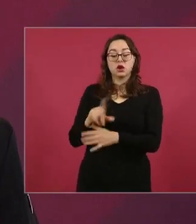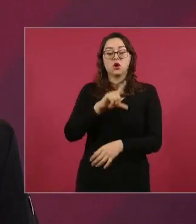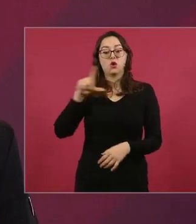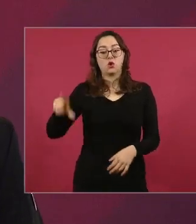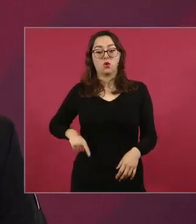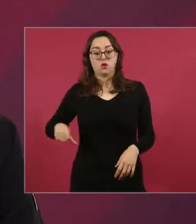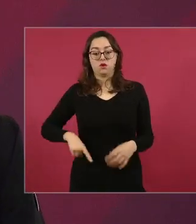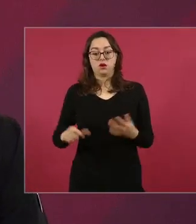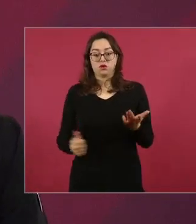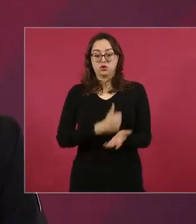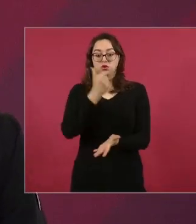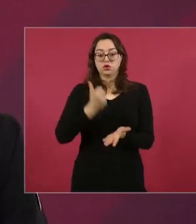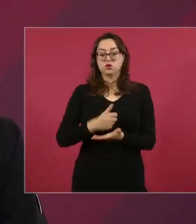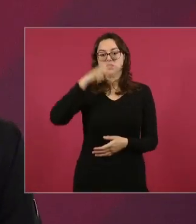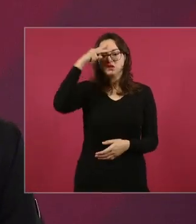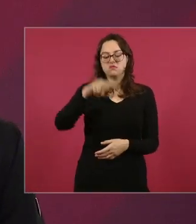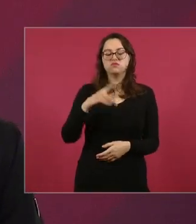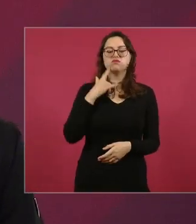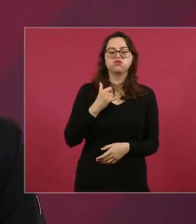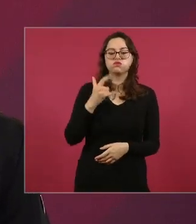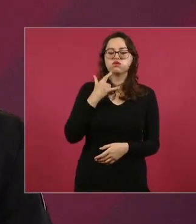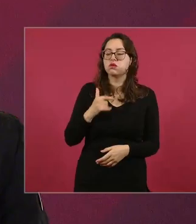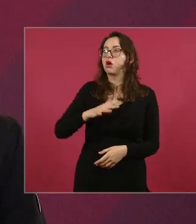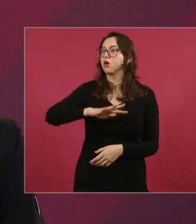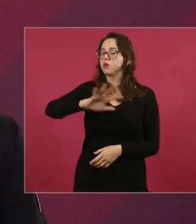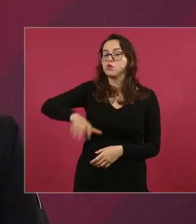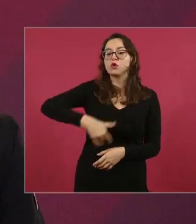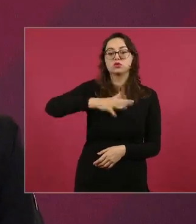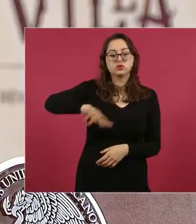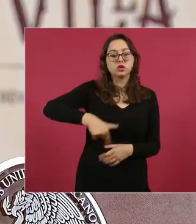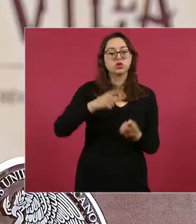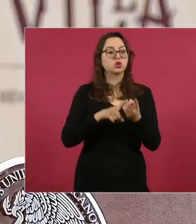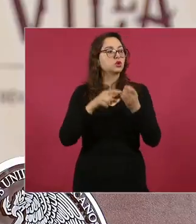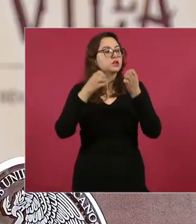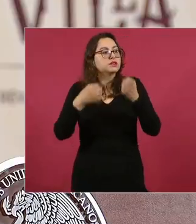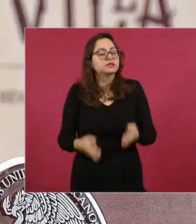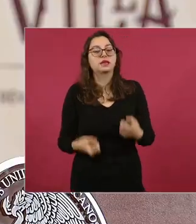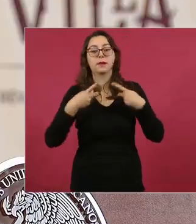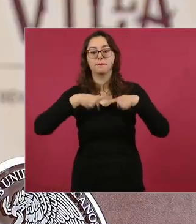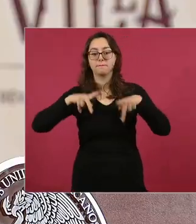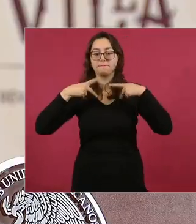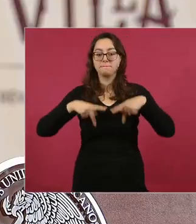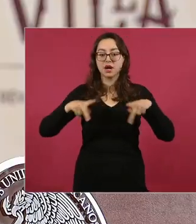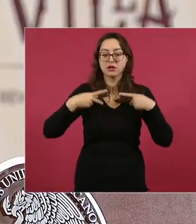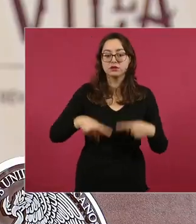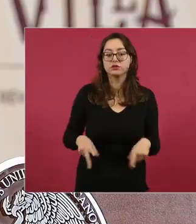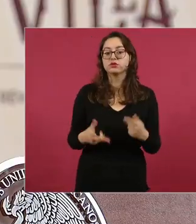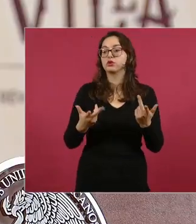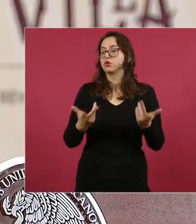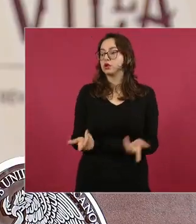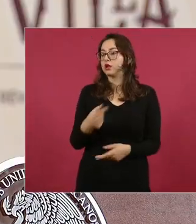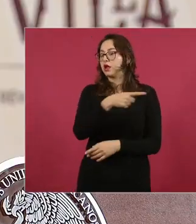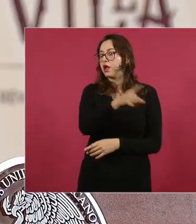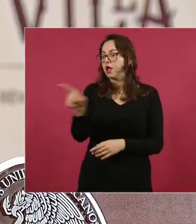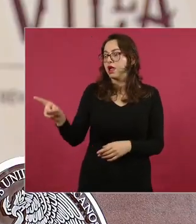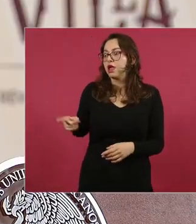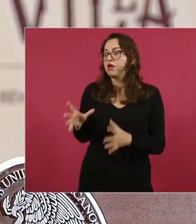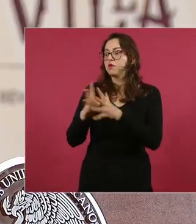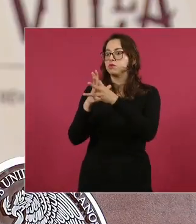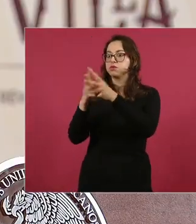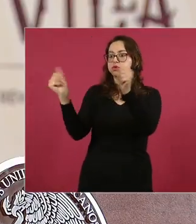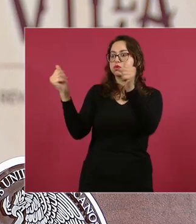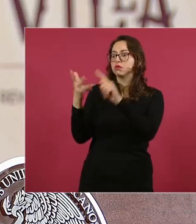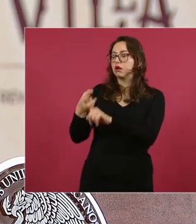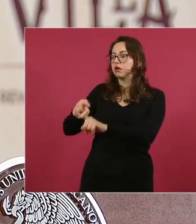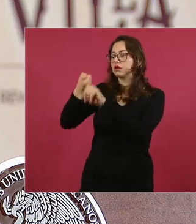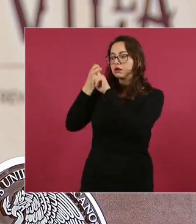de la Ciudad de México ha trabajado arduamente para buscar, ubicar y dar atención a personas reportadas como desaparecidas y